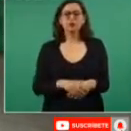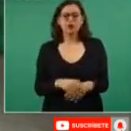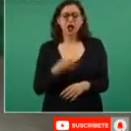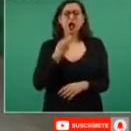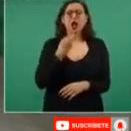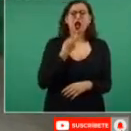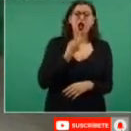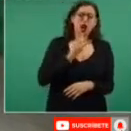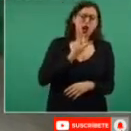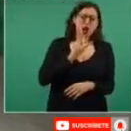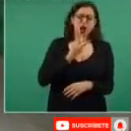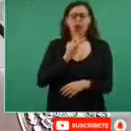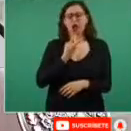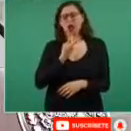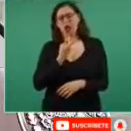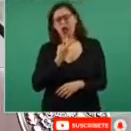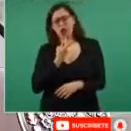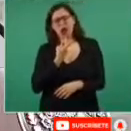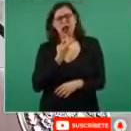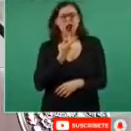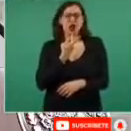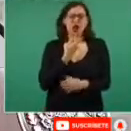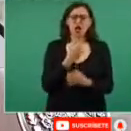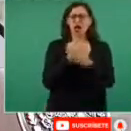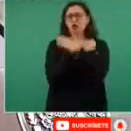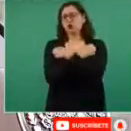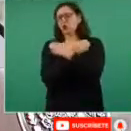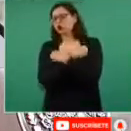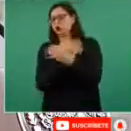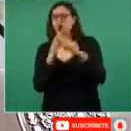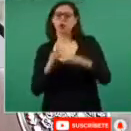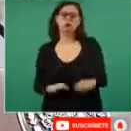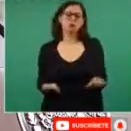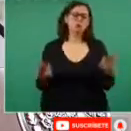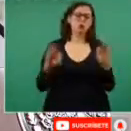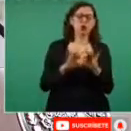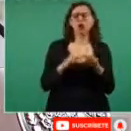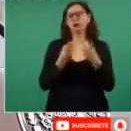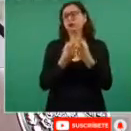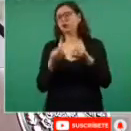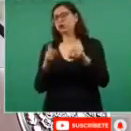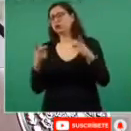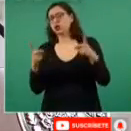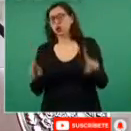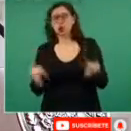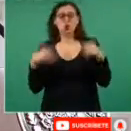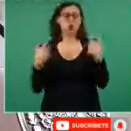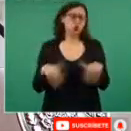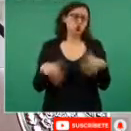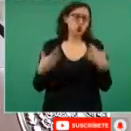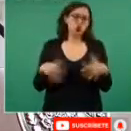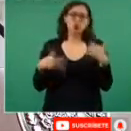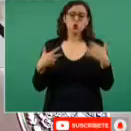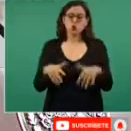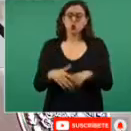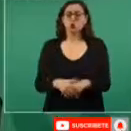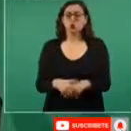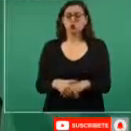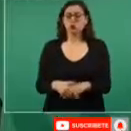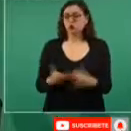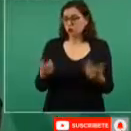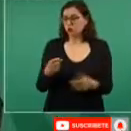de que la educación es fundamental para el desarrollo, para la formación de